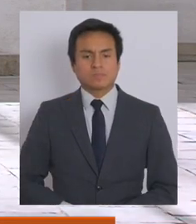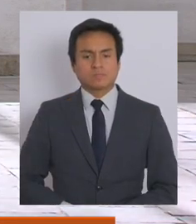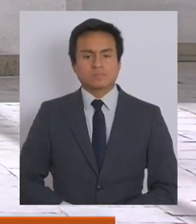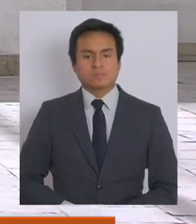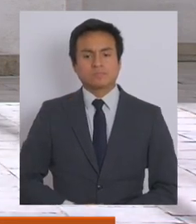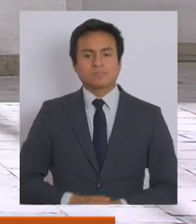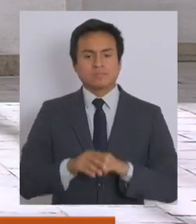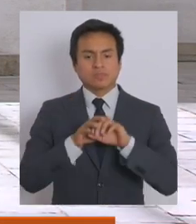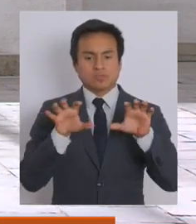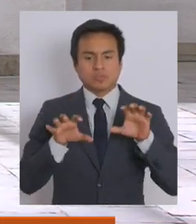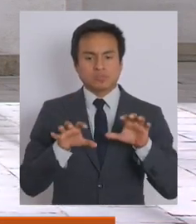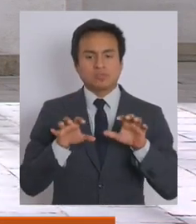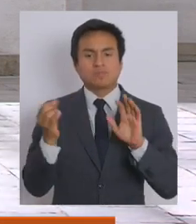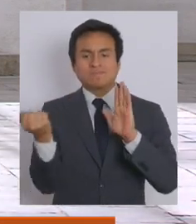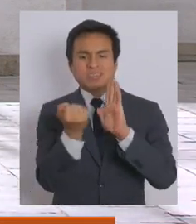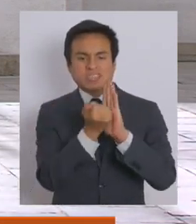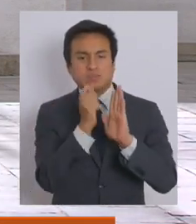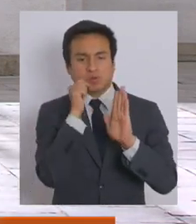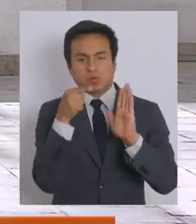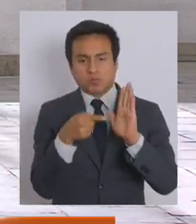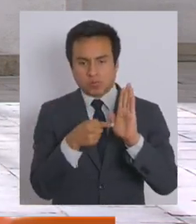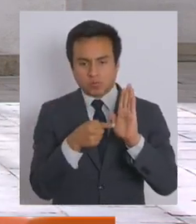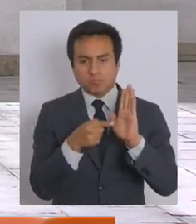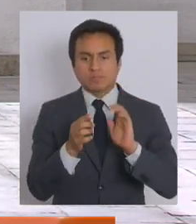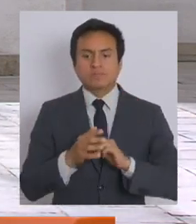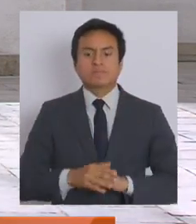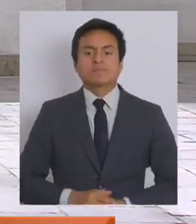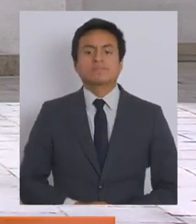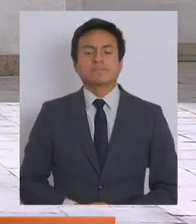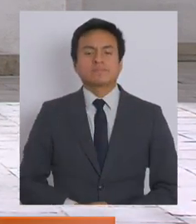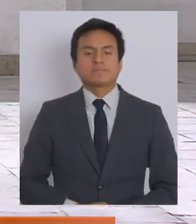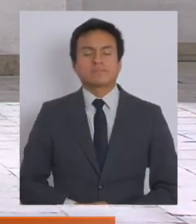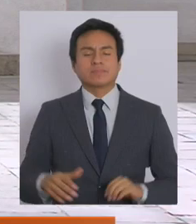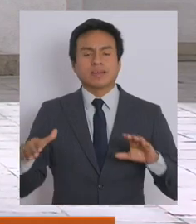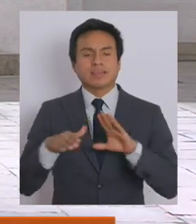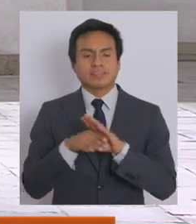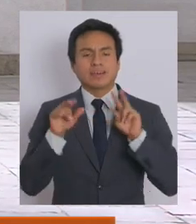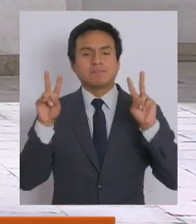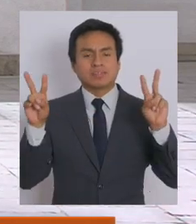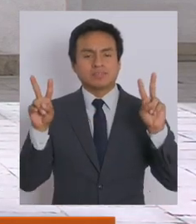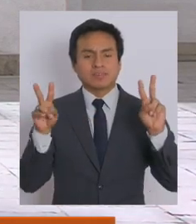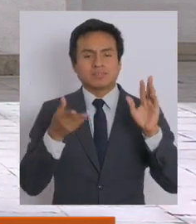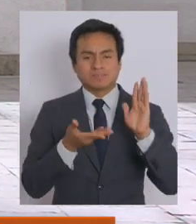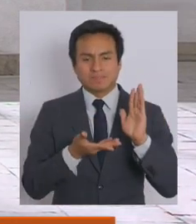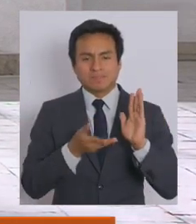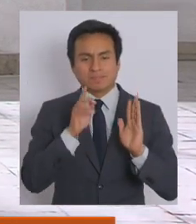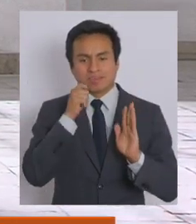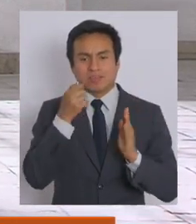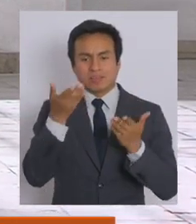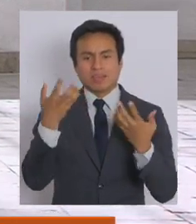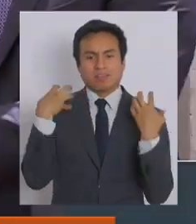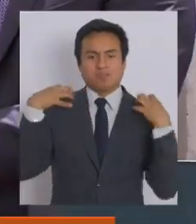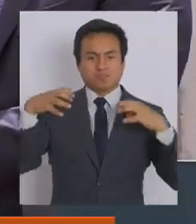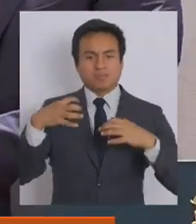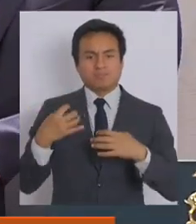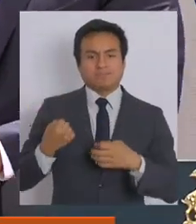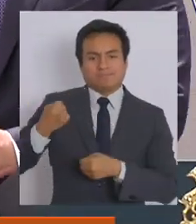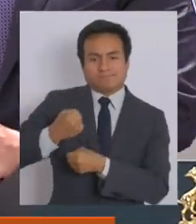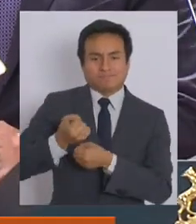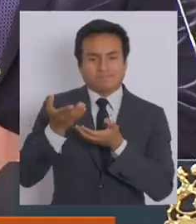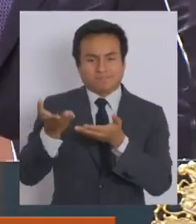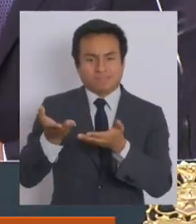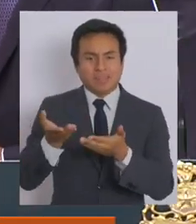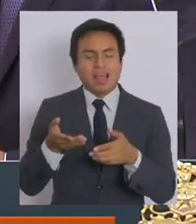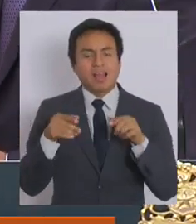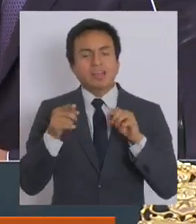dos objetos. Uno es un símbolo, el símbolo de la Alianza del Pacífico, y usted ahora asume la posta. Y lo